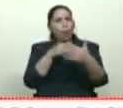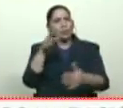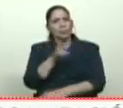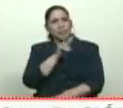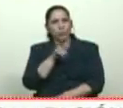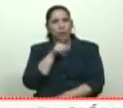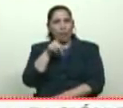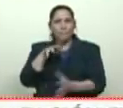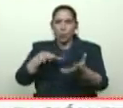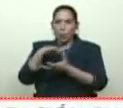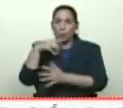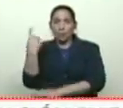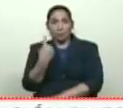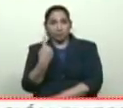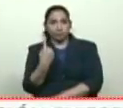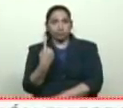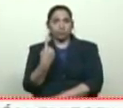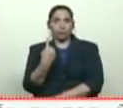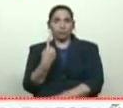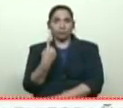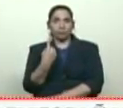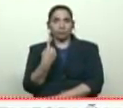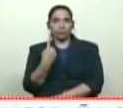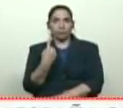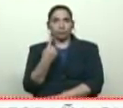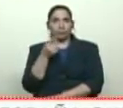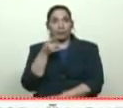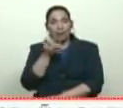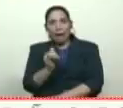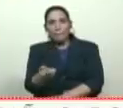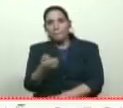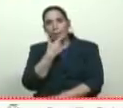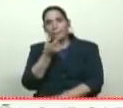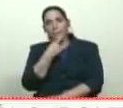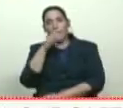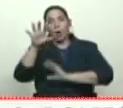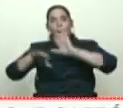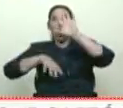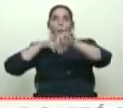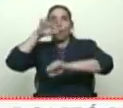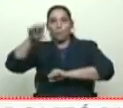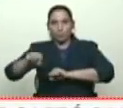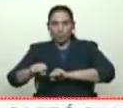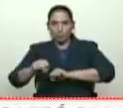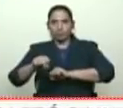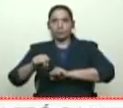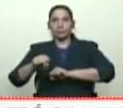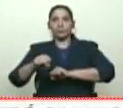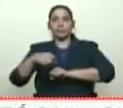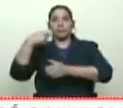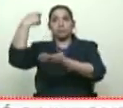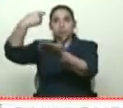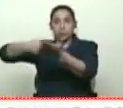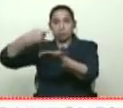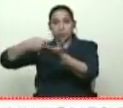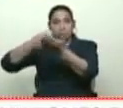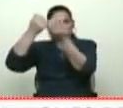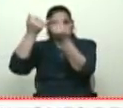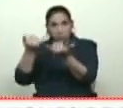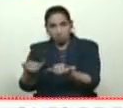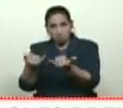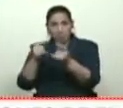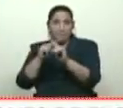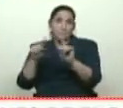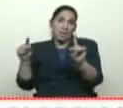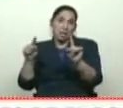decir, hay medicamentos que se han comprado y se han cancelado y